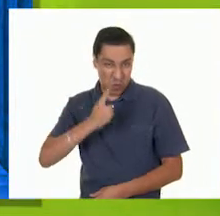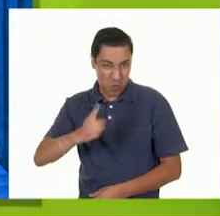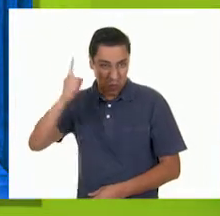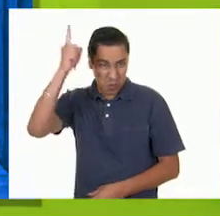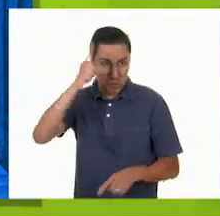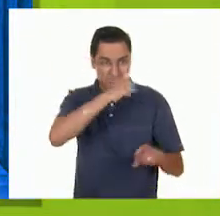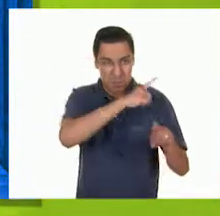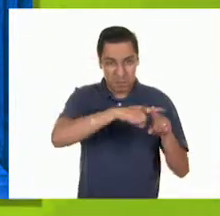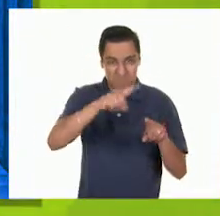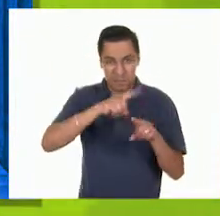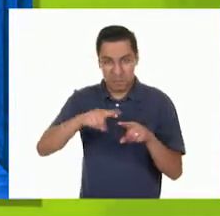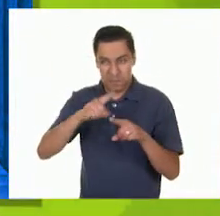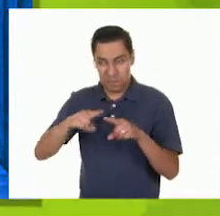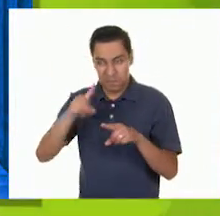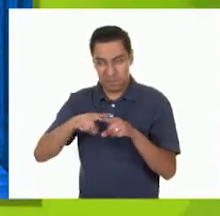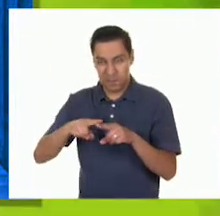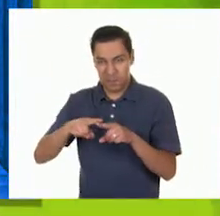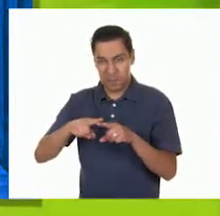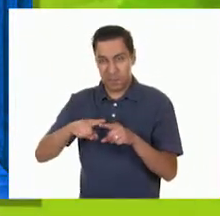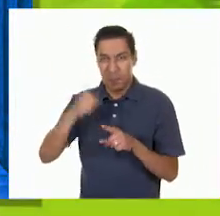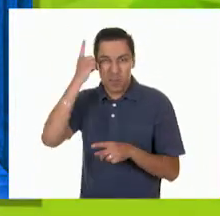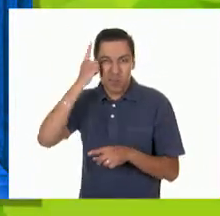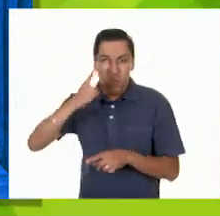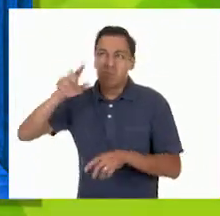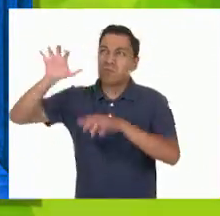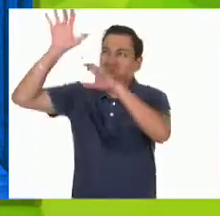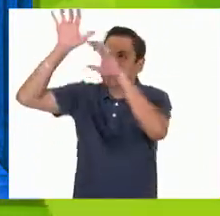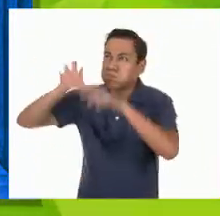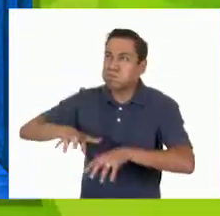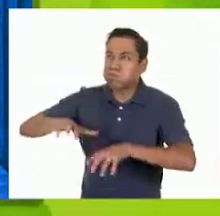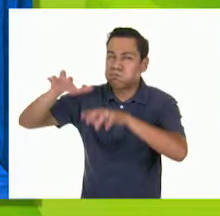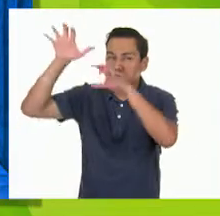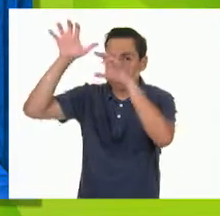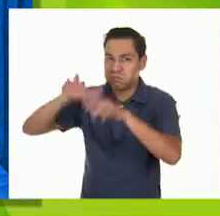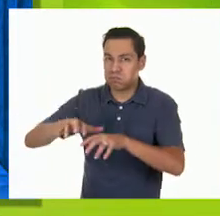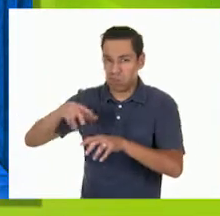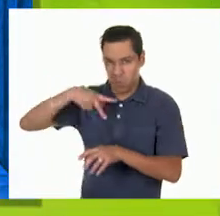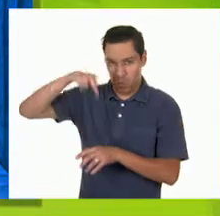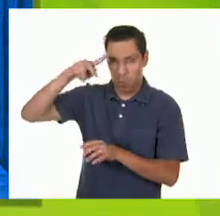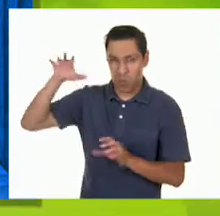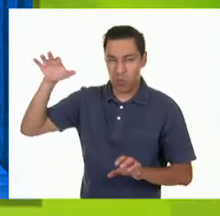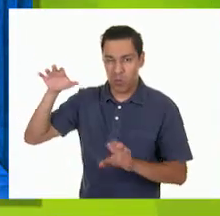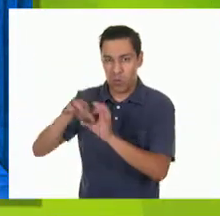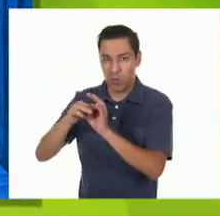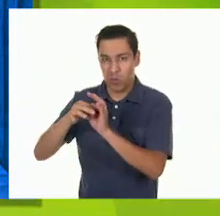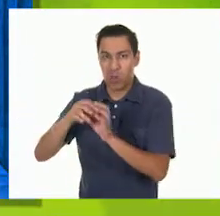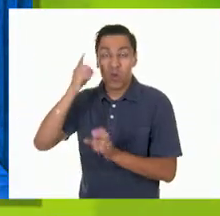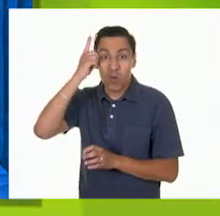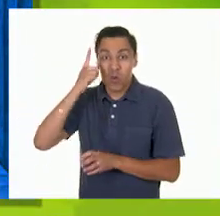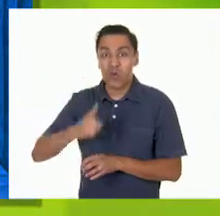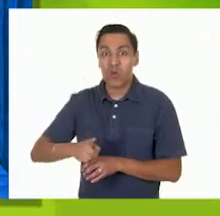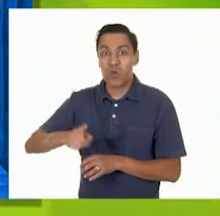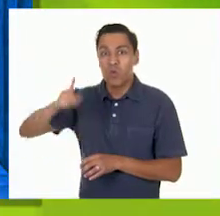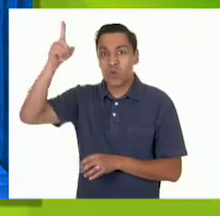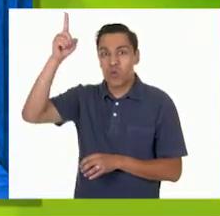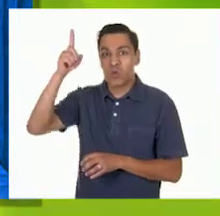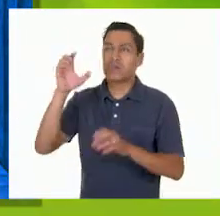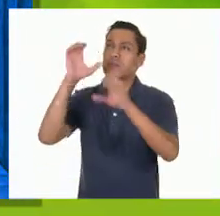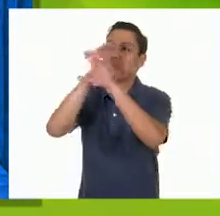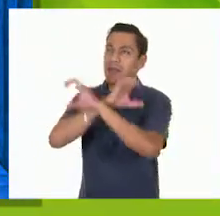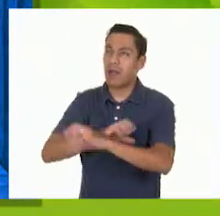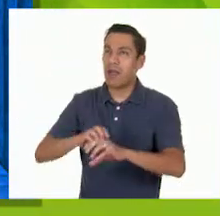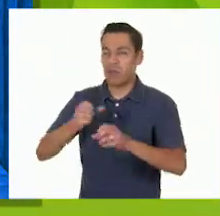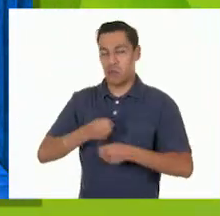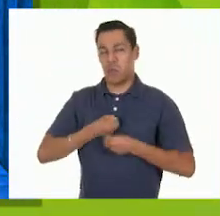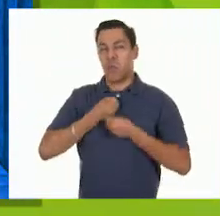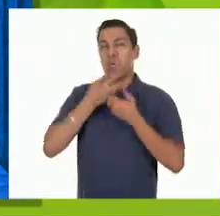quetzalcoátl dios de la lluvia pero sobre todo dios del canto y de la